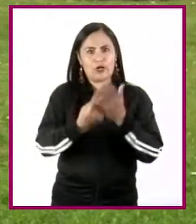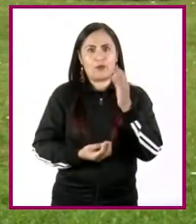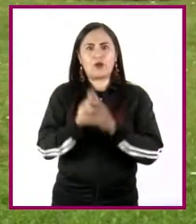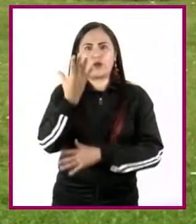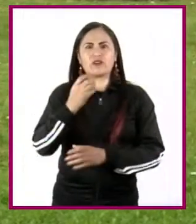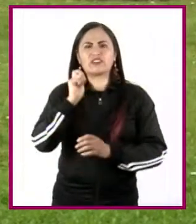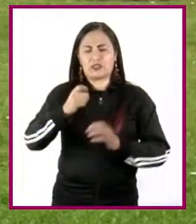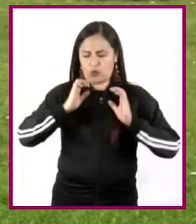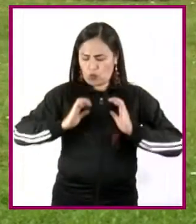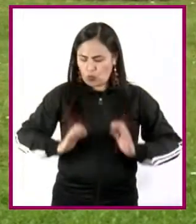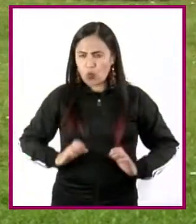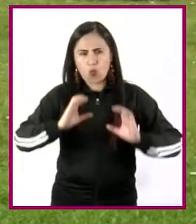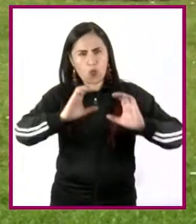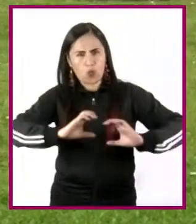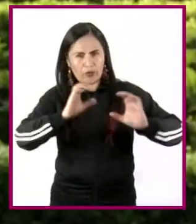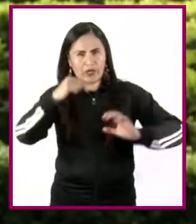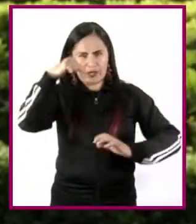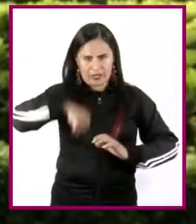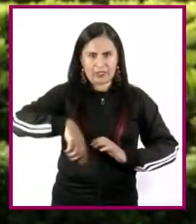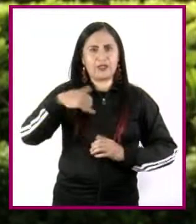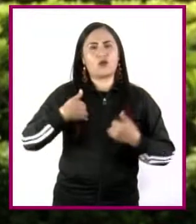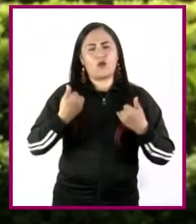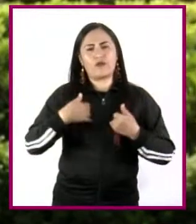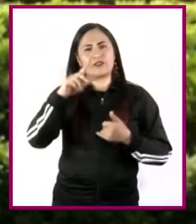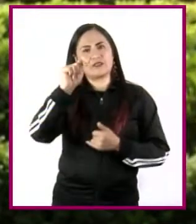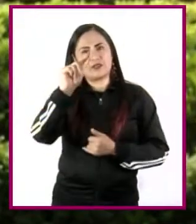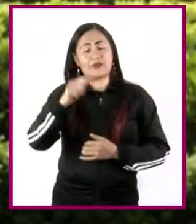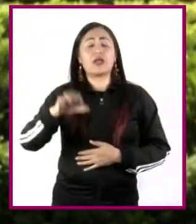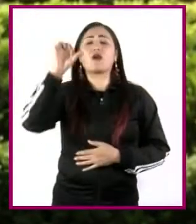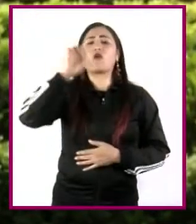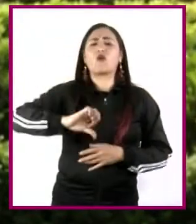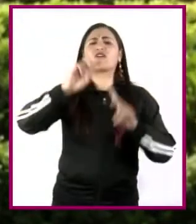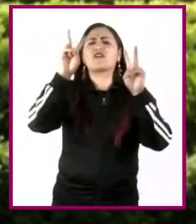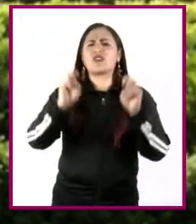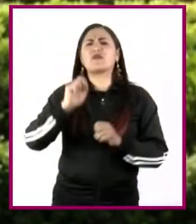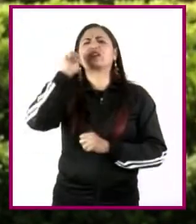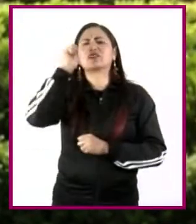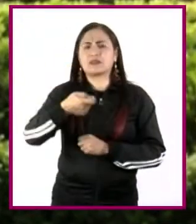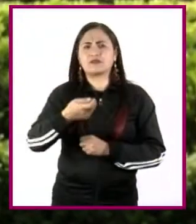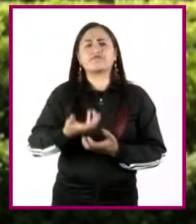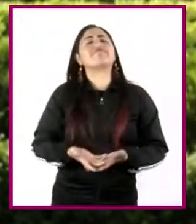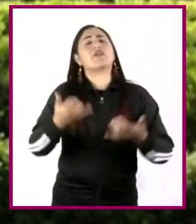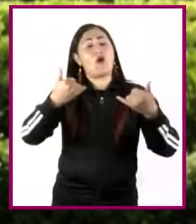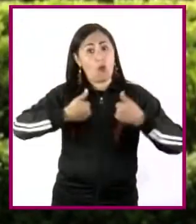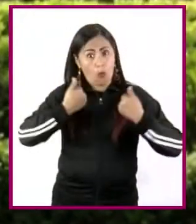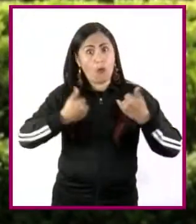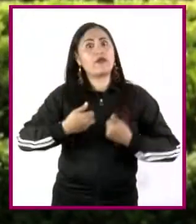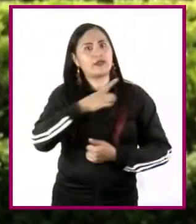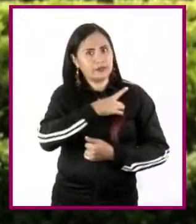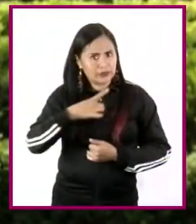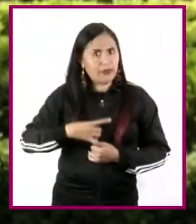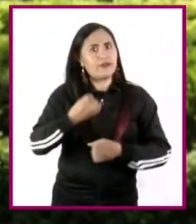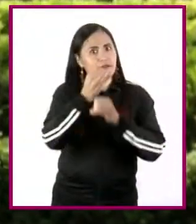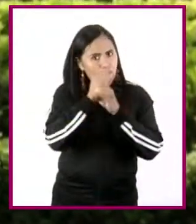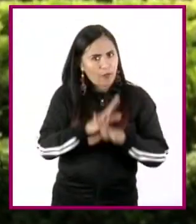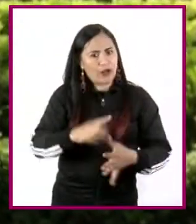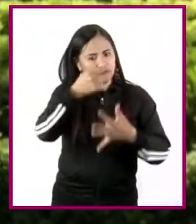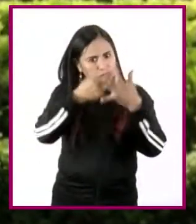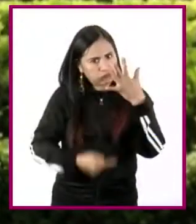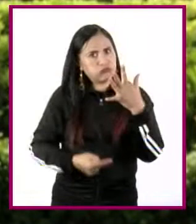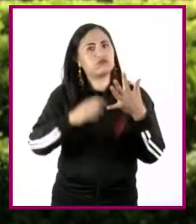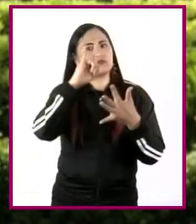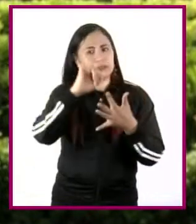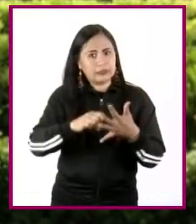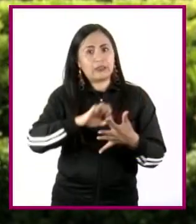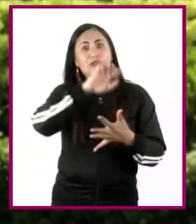cuidado físico corporal de Jóvenes en TV. En esta ocasión abordaremos un tema del que todos los adolescentes deberían tener información, para